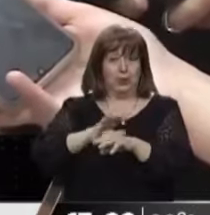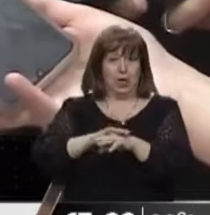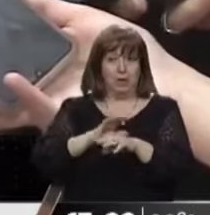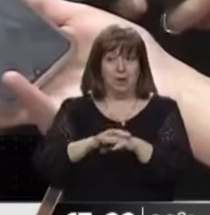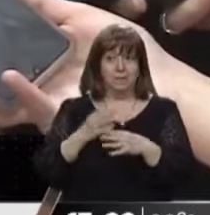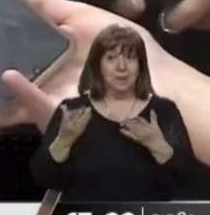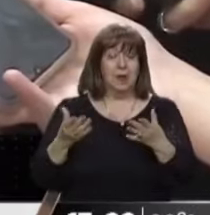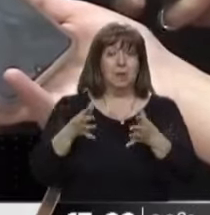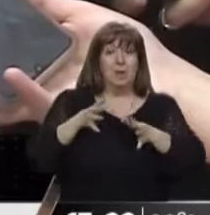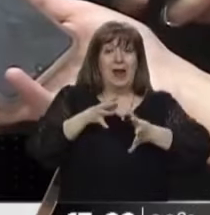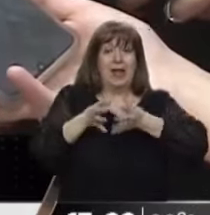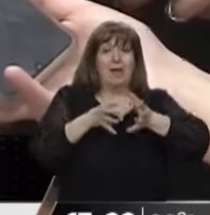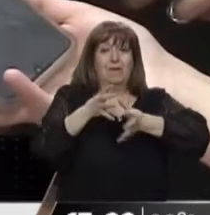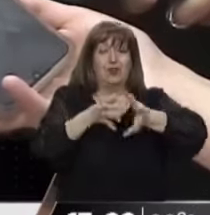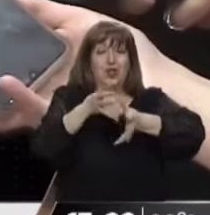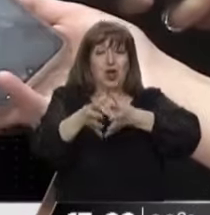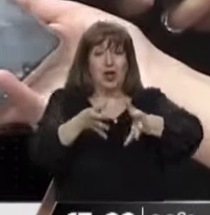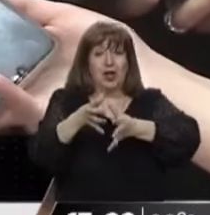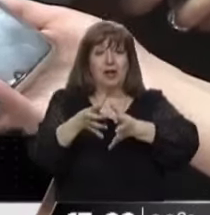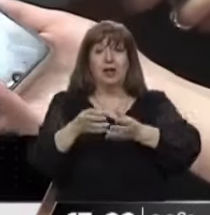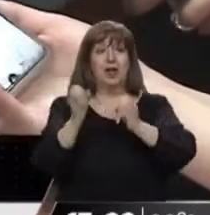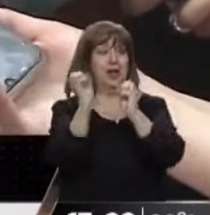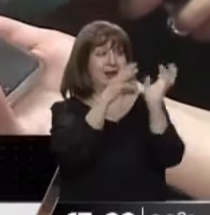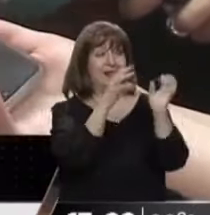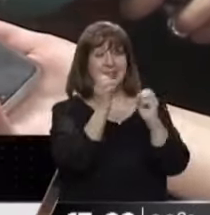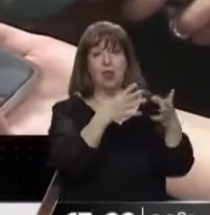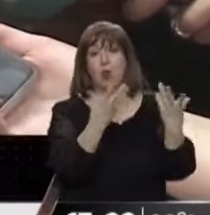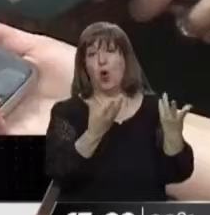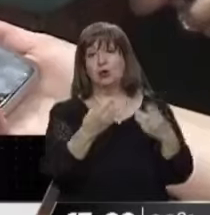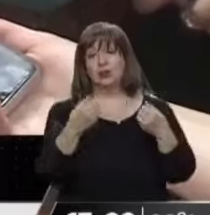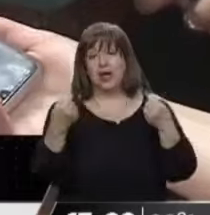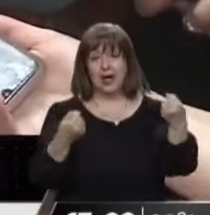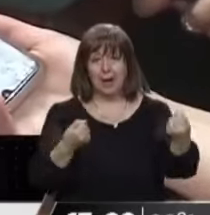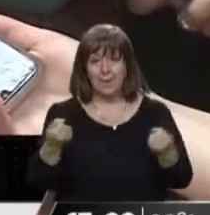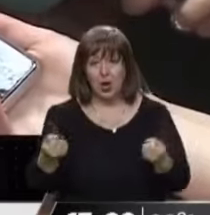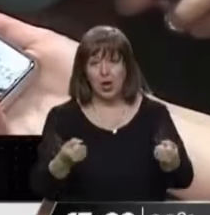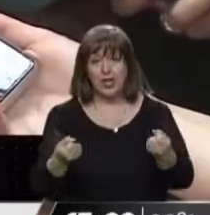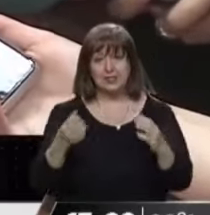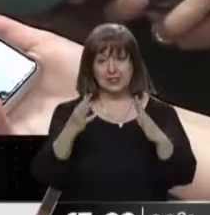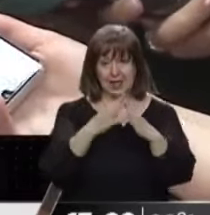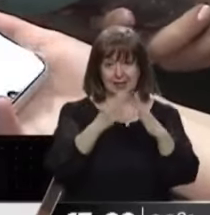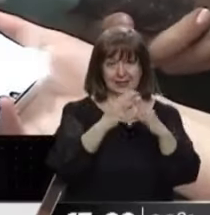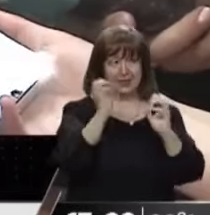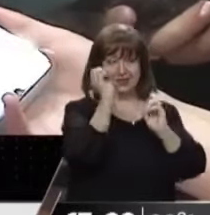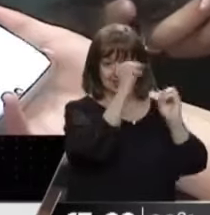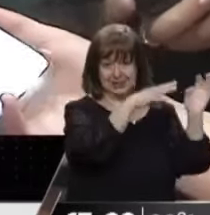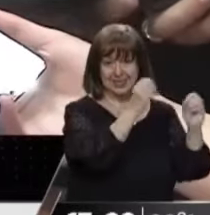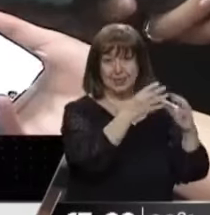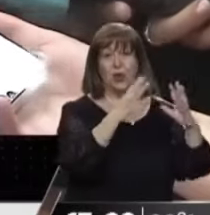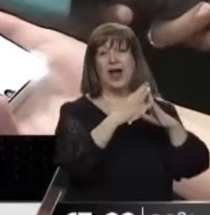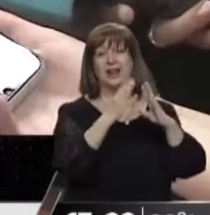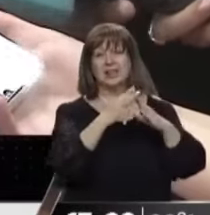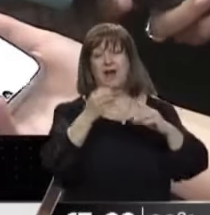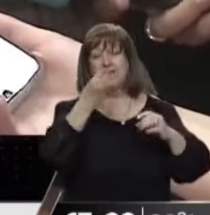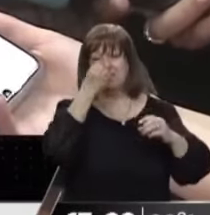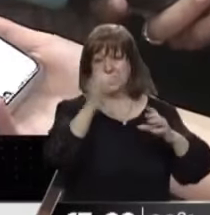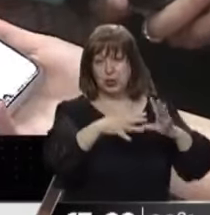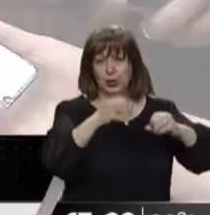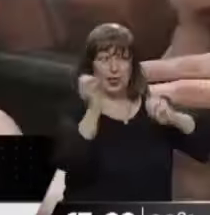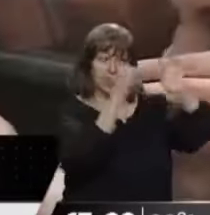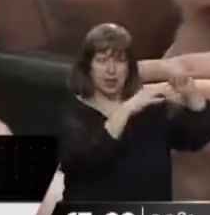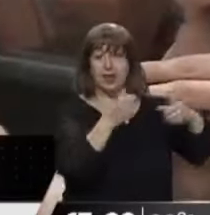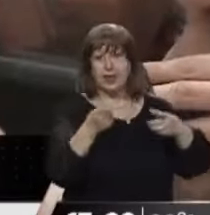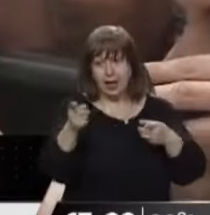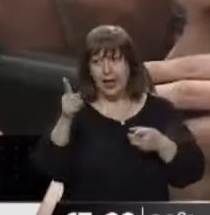seguir funcionando la parte de la recolección de residuos, la parte justamente de relleno sanitario, la parte de los servicios que tiene el municipio, y eso no se debe